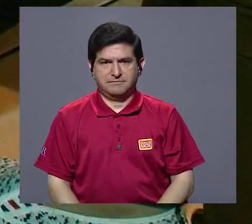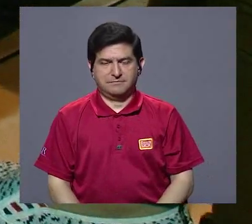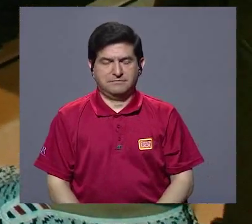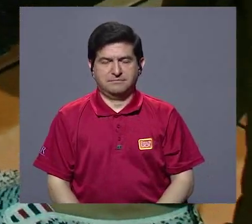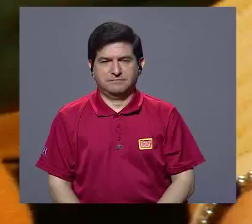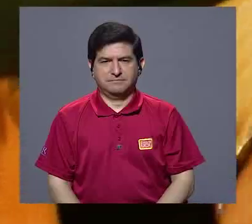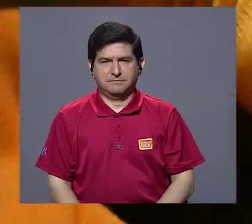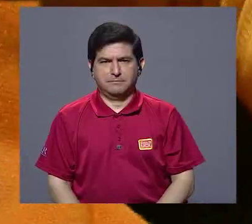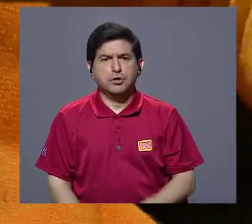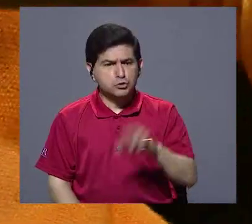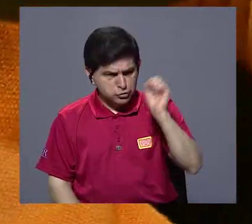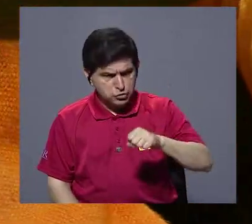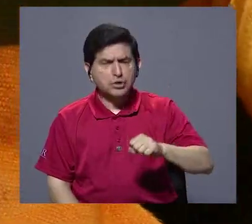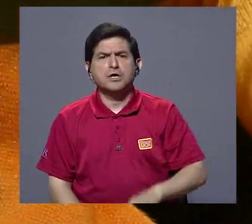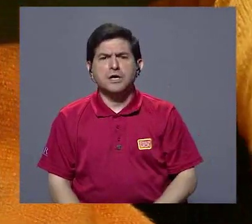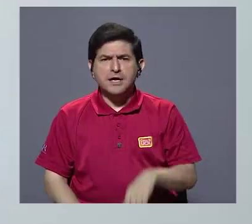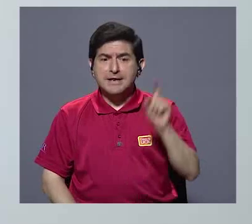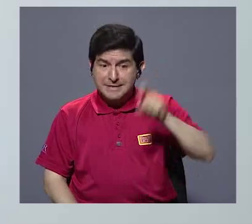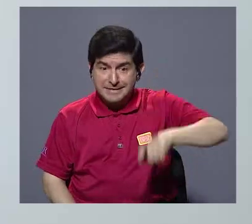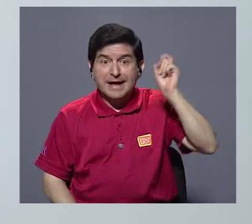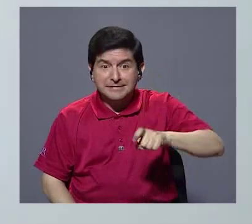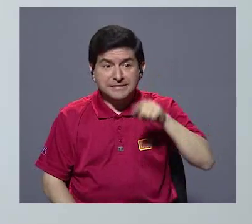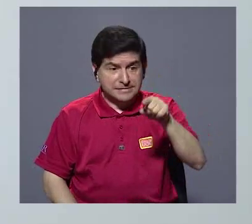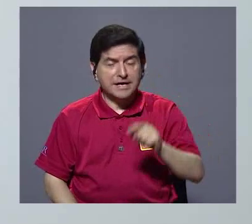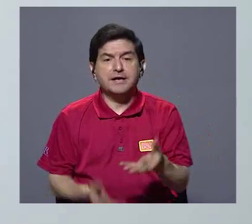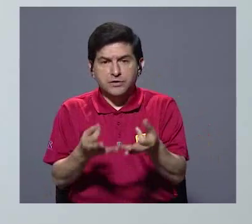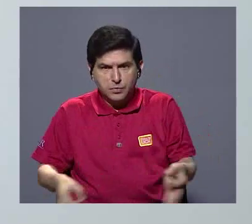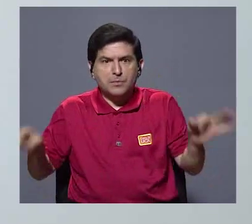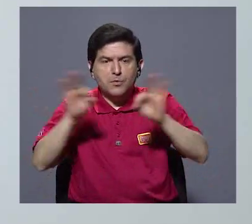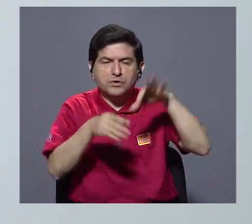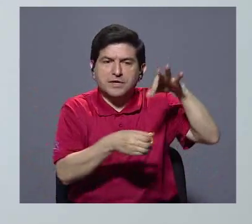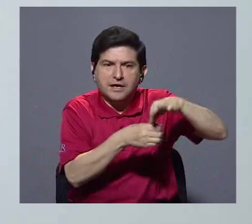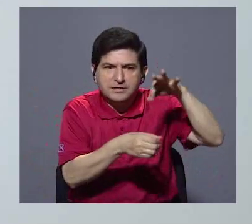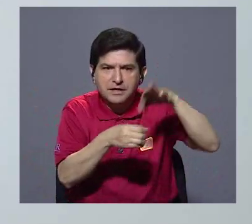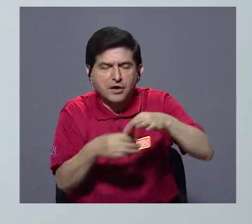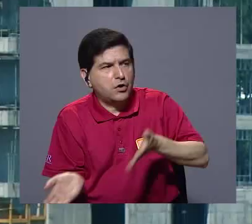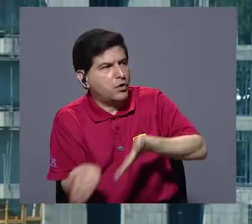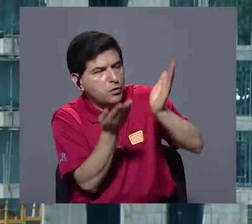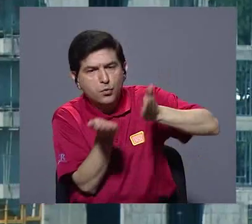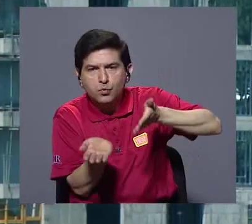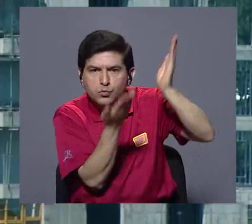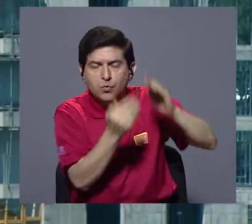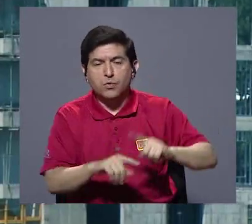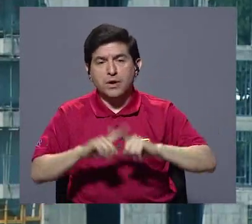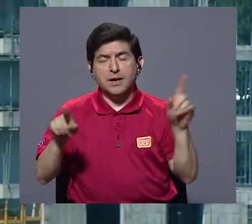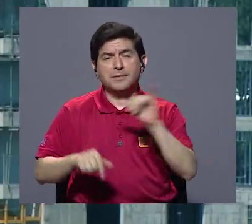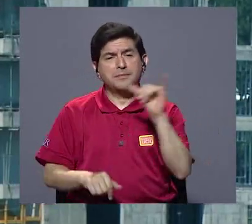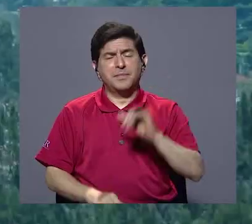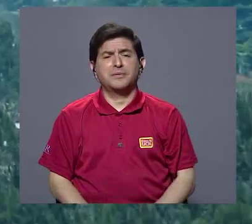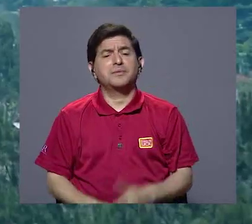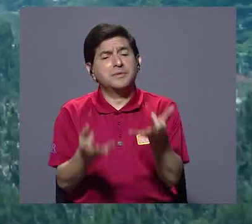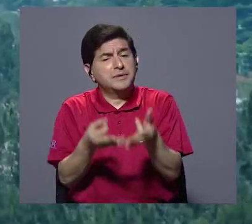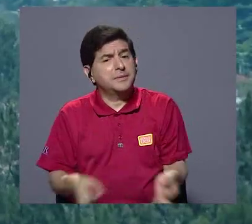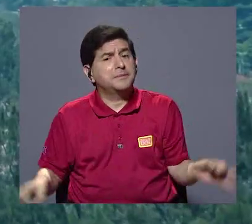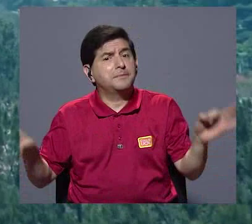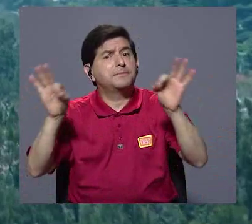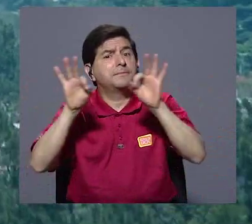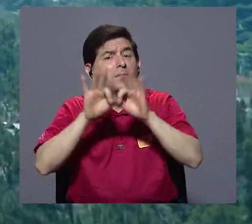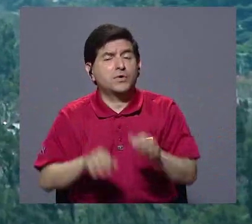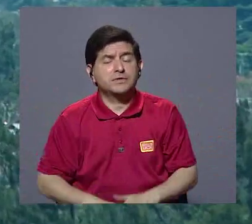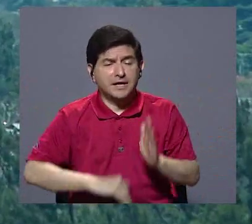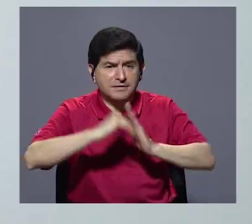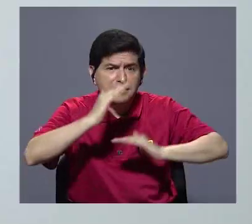indispensables. Son indispensables, por ejemplo, en la agricultura de exportación, ¿verdad? Pero también son muy importantes en